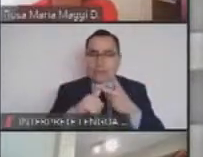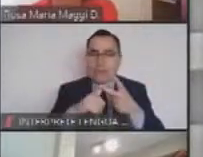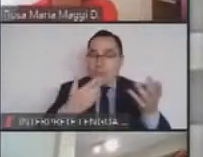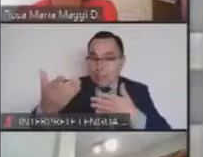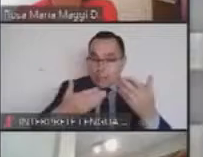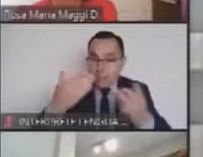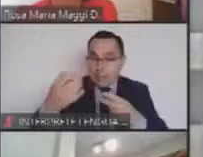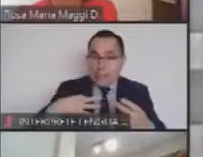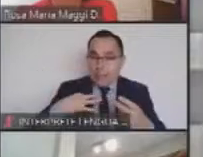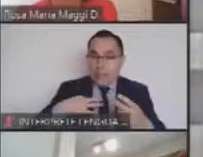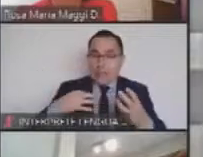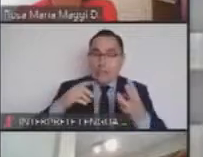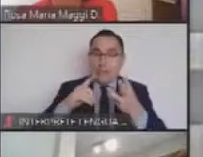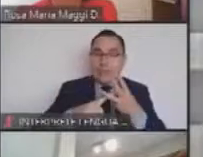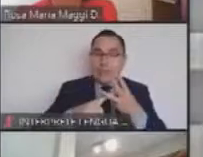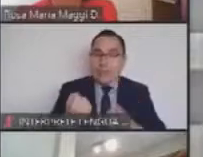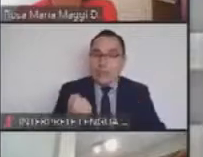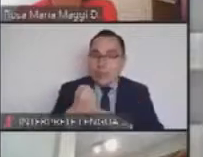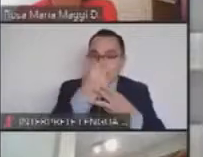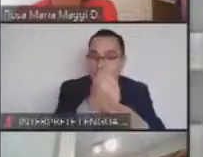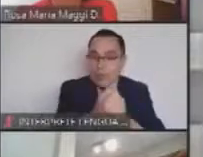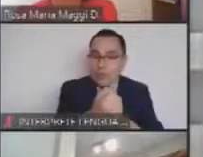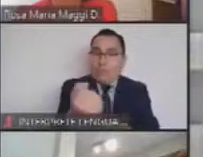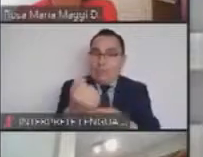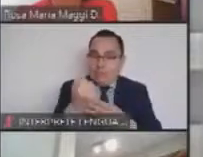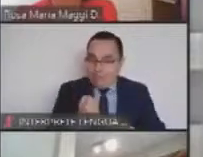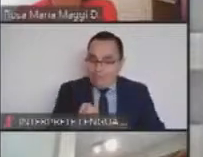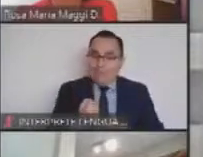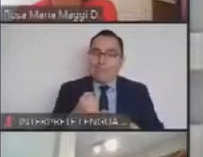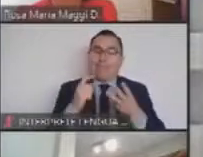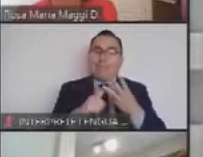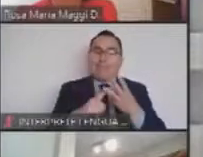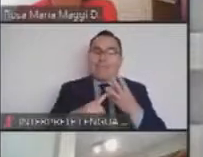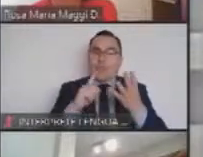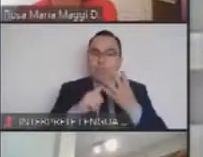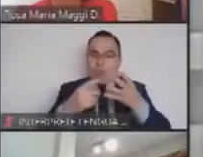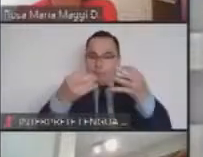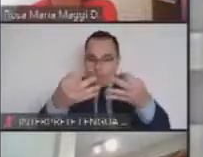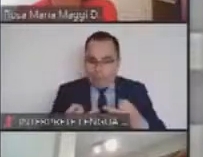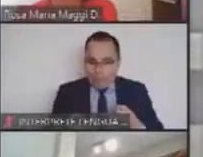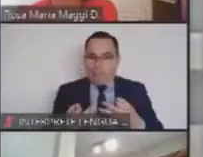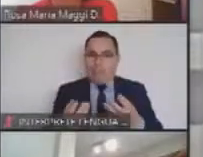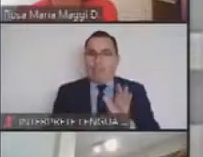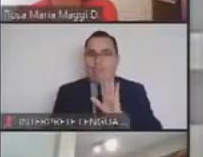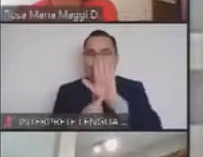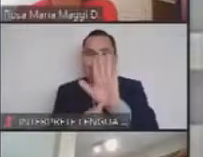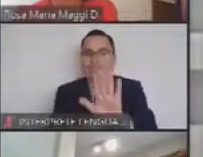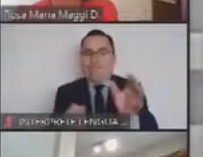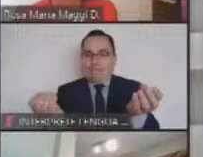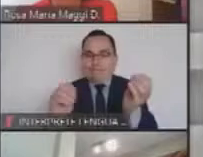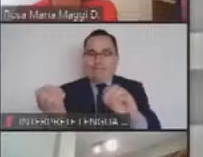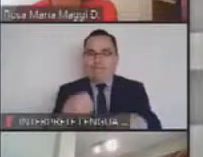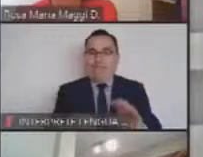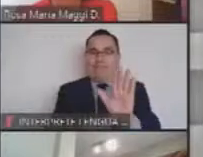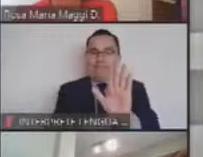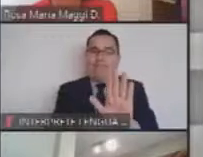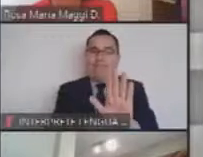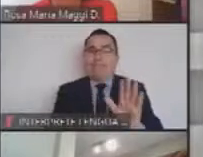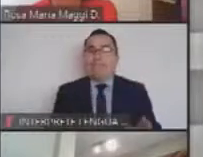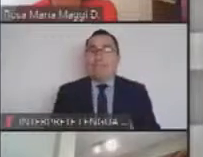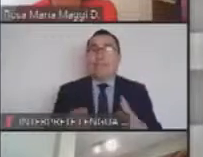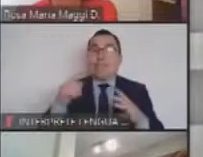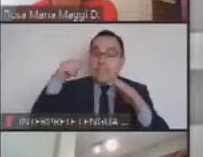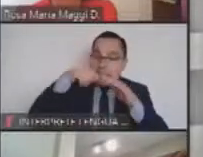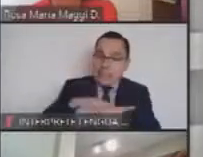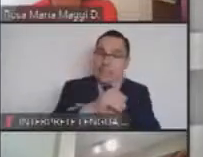participación ciudadana, colaboración, lo que estamos viendo, y rendición de cuentas. Todo ello dentro o al interior